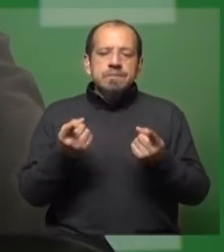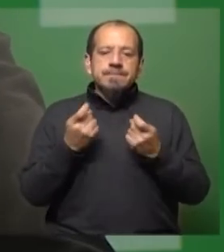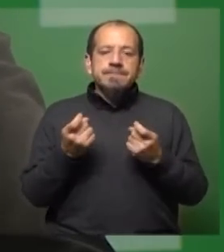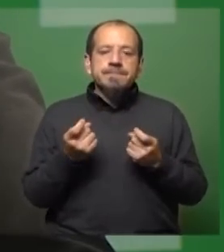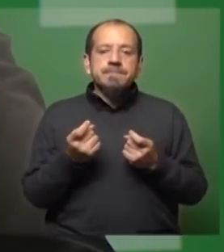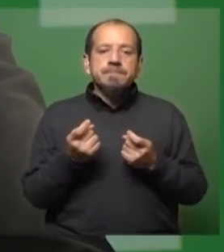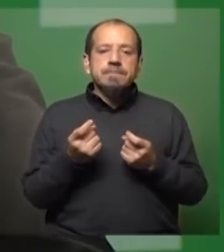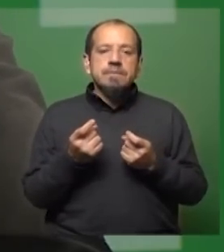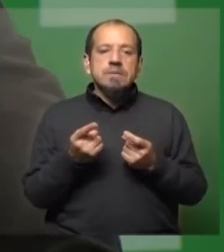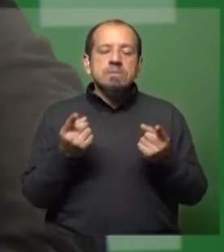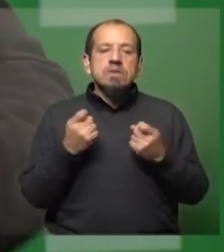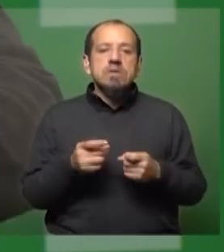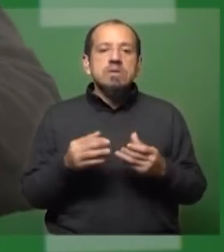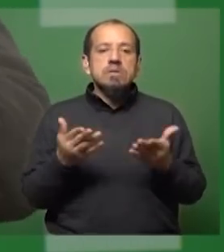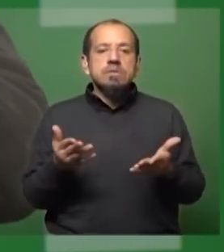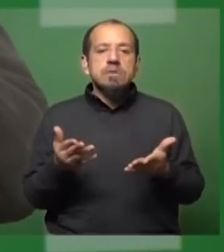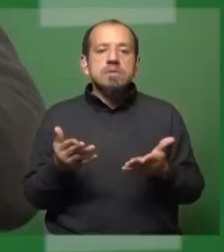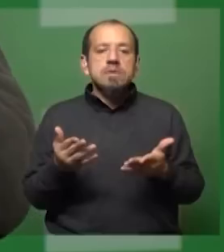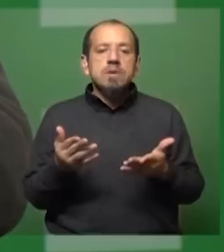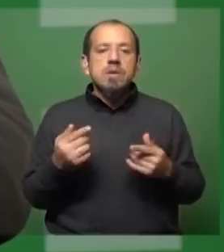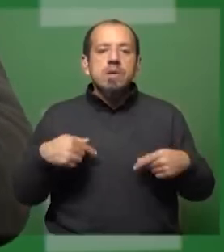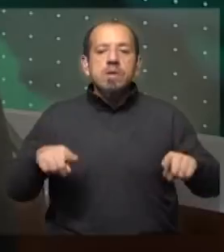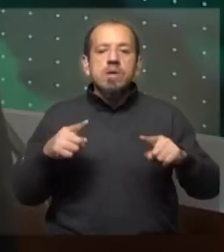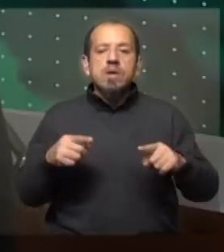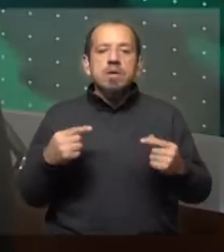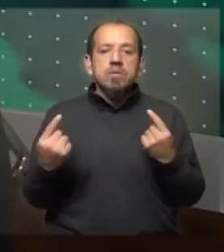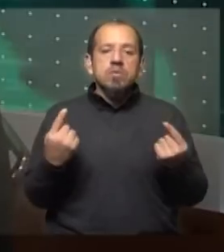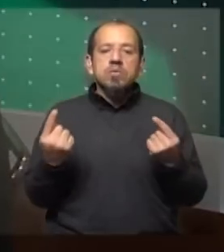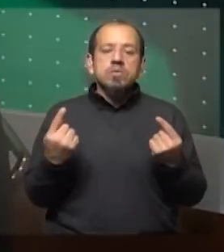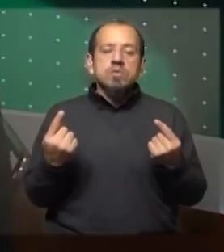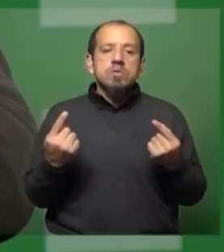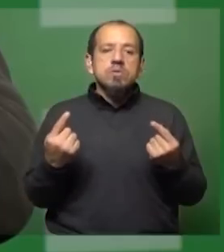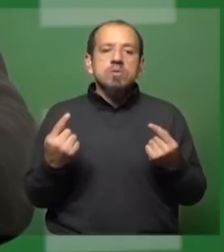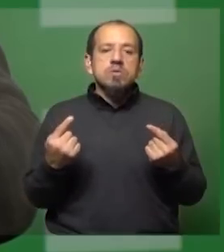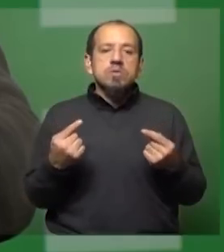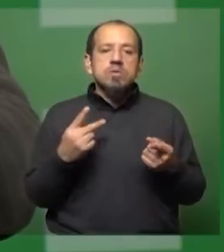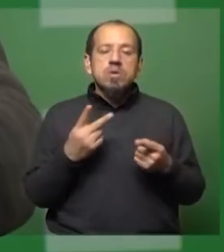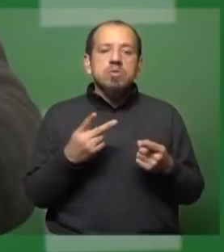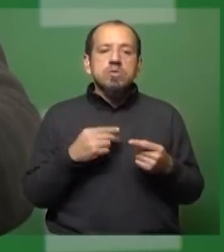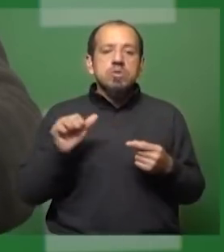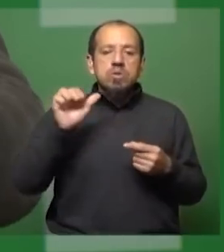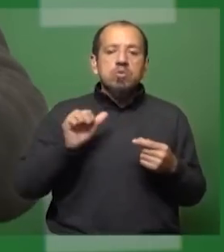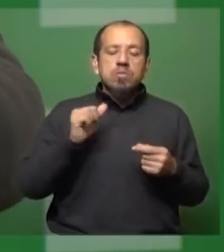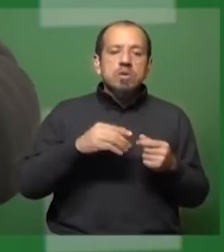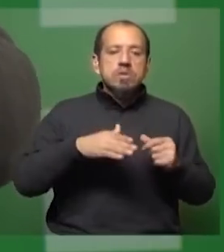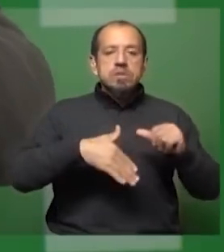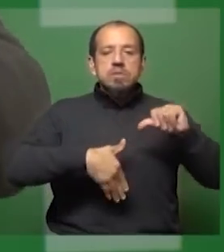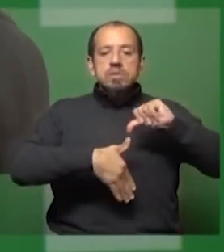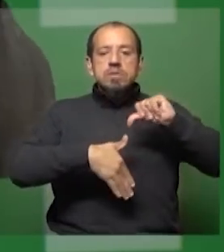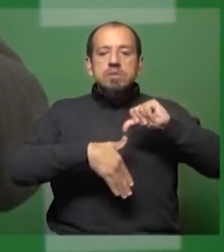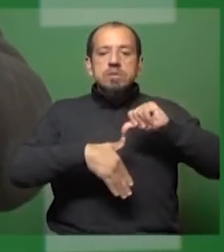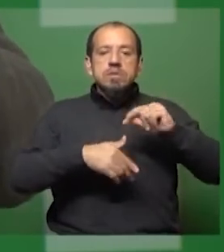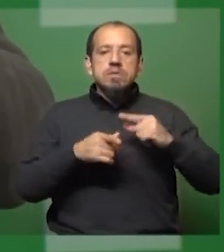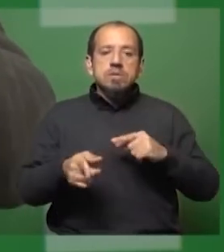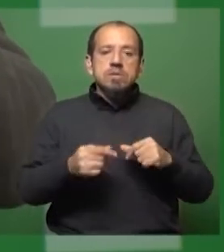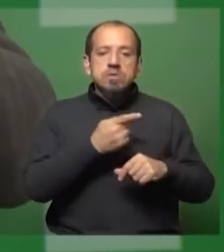para tratar de no quedar atrapadas en la bipolaridad ambas regiones Europa y América Latina miran esta